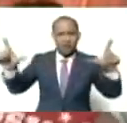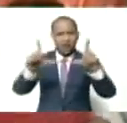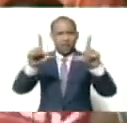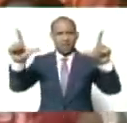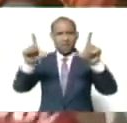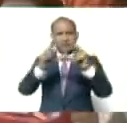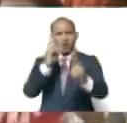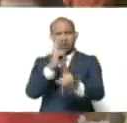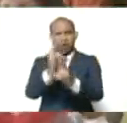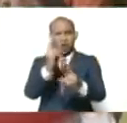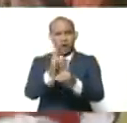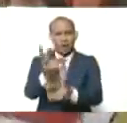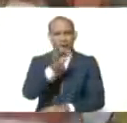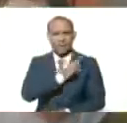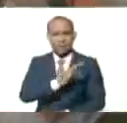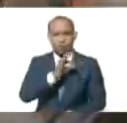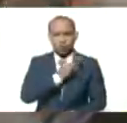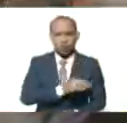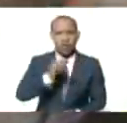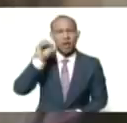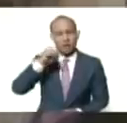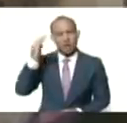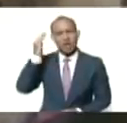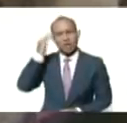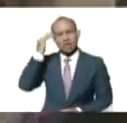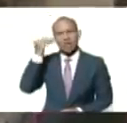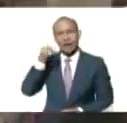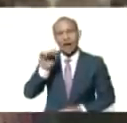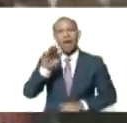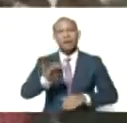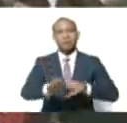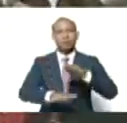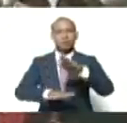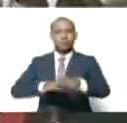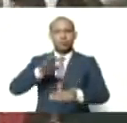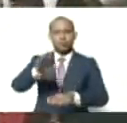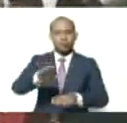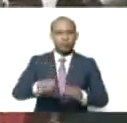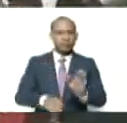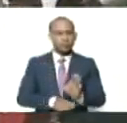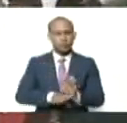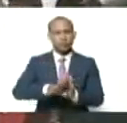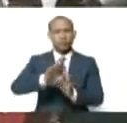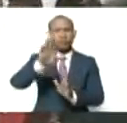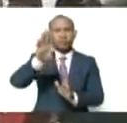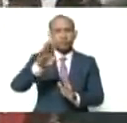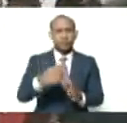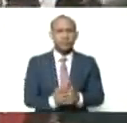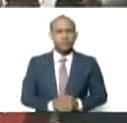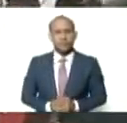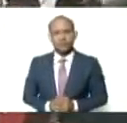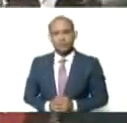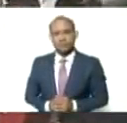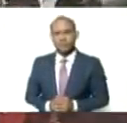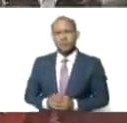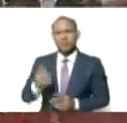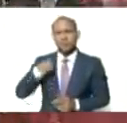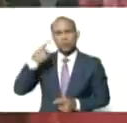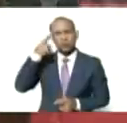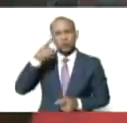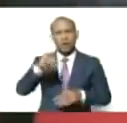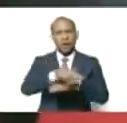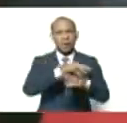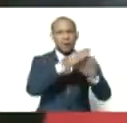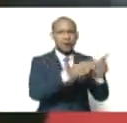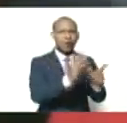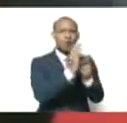las redes sociales. Sé que se ha avanzado bastante. Sé que Ernesto Villegas y un grupo